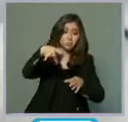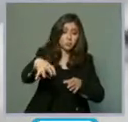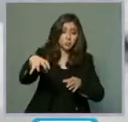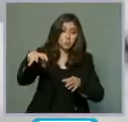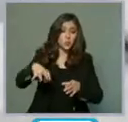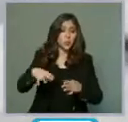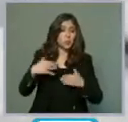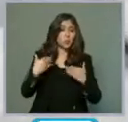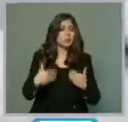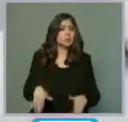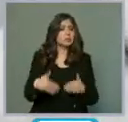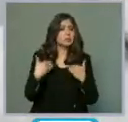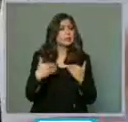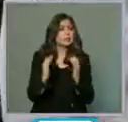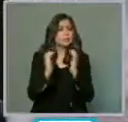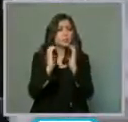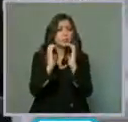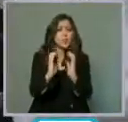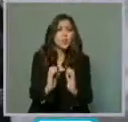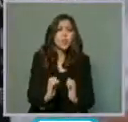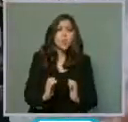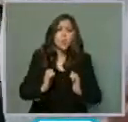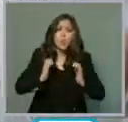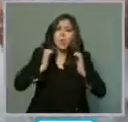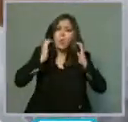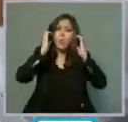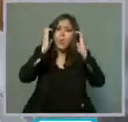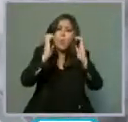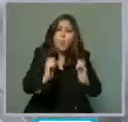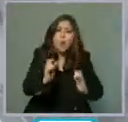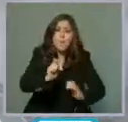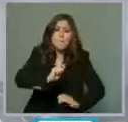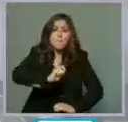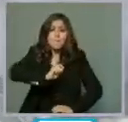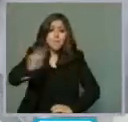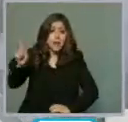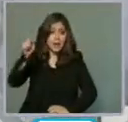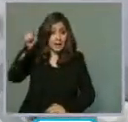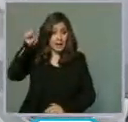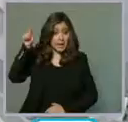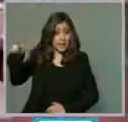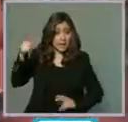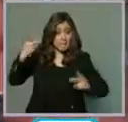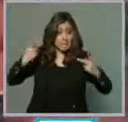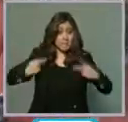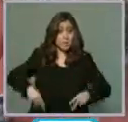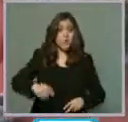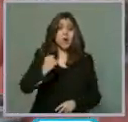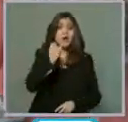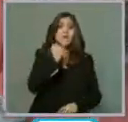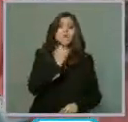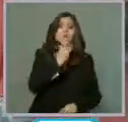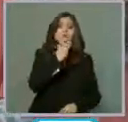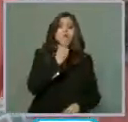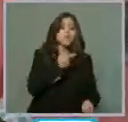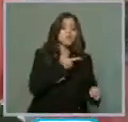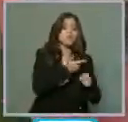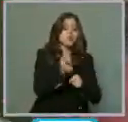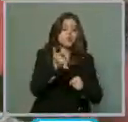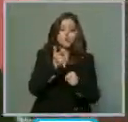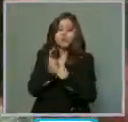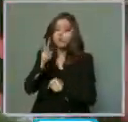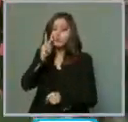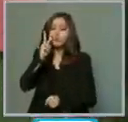riguroso, que tiene que ver además con unas personas judías que están certificando durante el proceso que se lleve a cabo de esta manera.